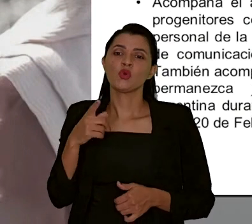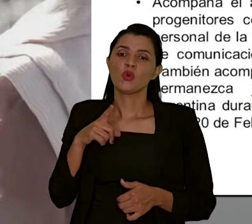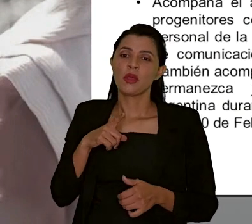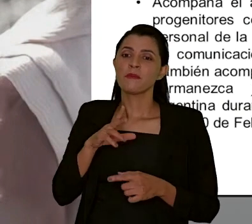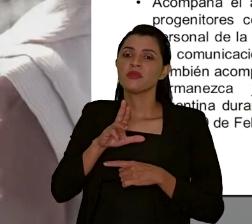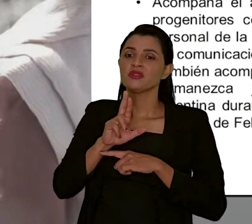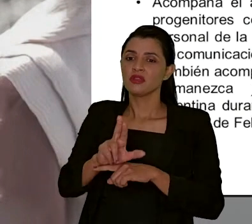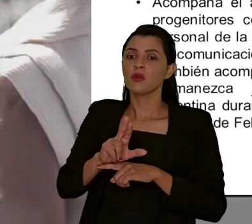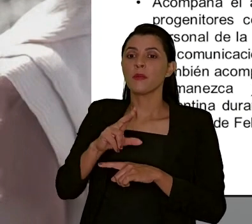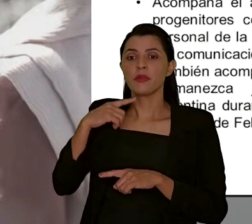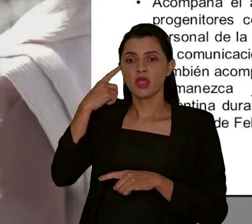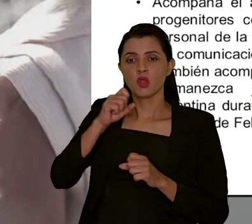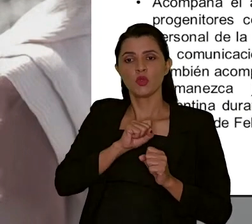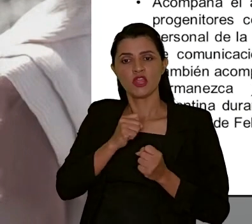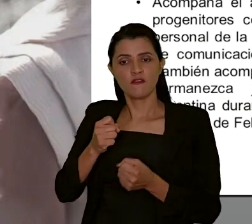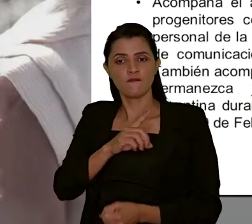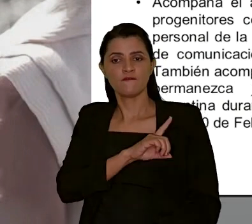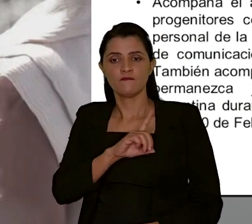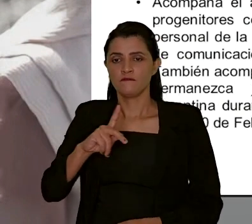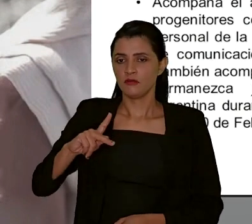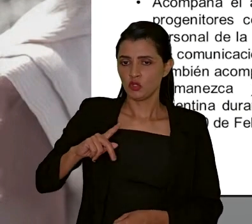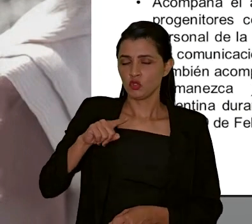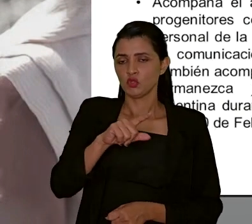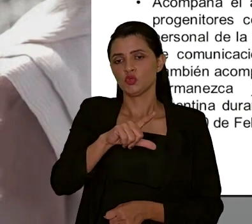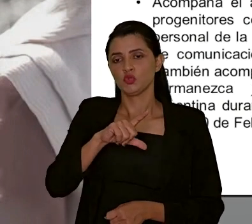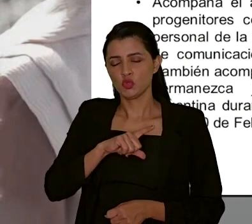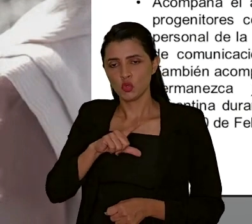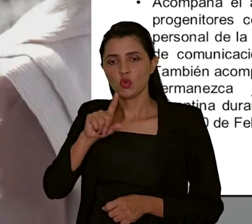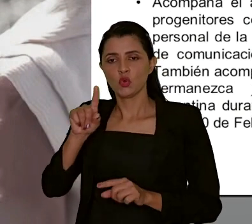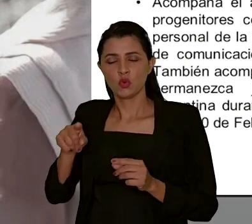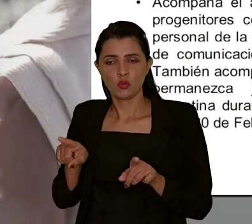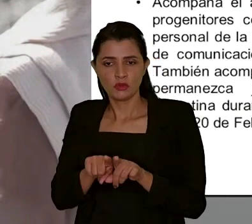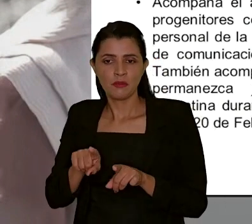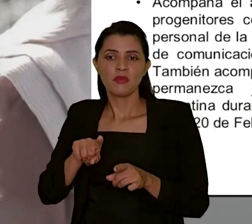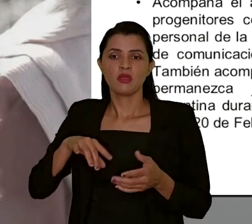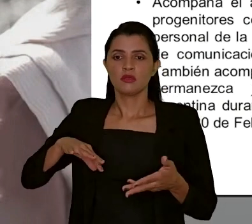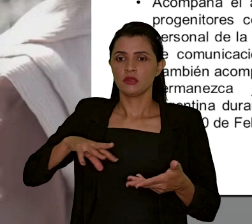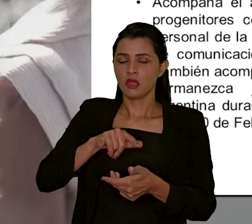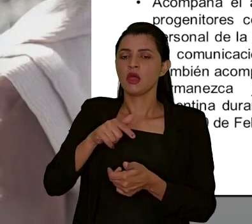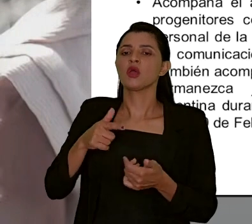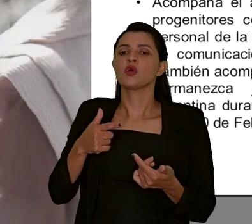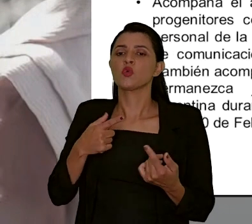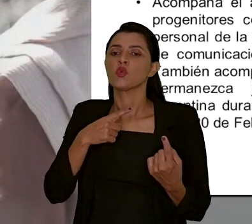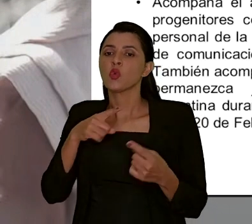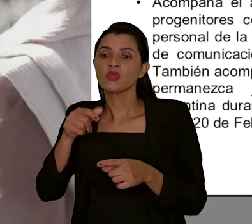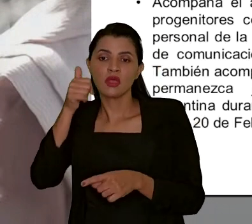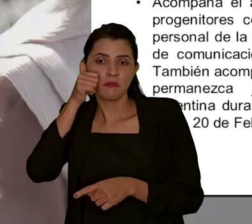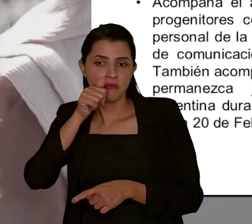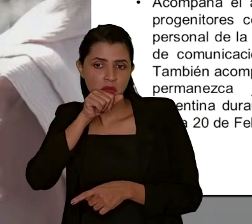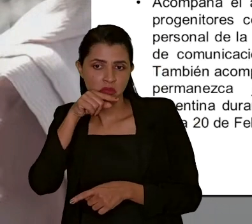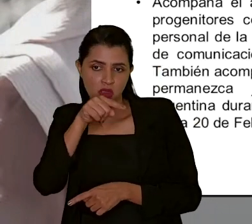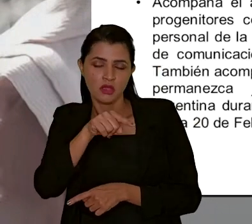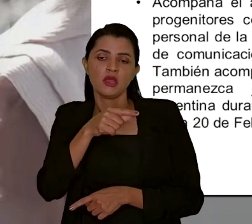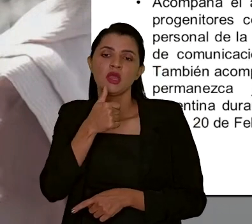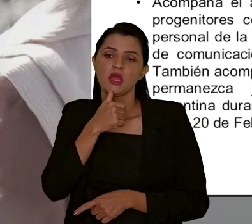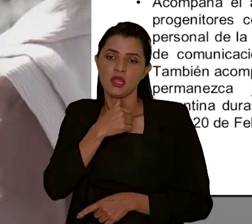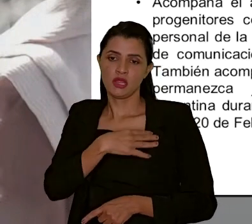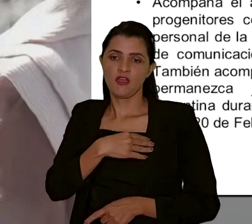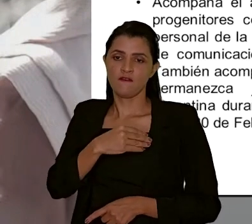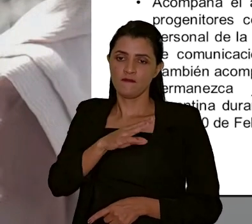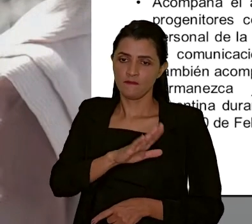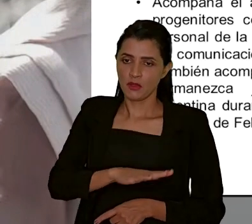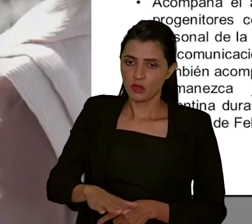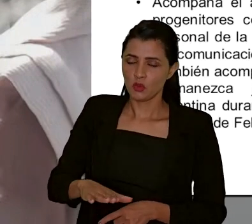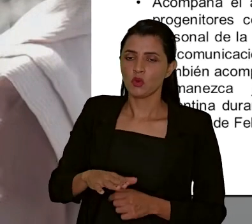representado por la defensora de pobres y ausentes, inicia demanda de restitución internacional contra la madre de la menor. Acompaña